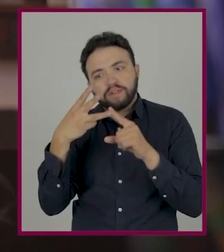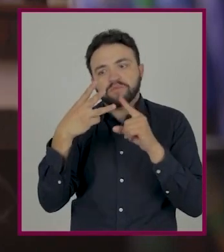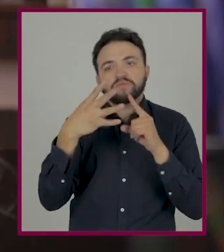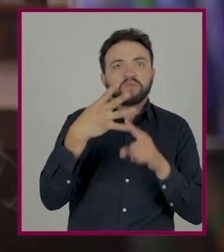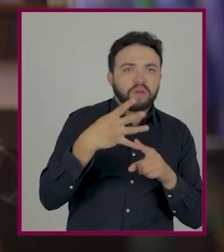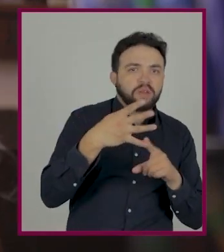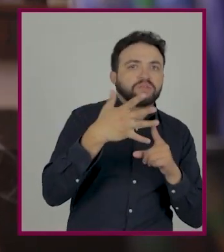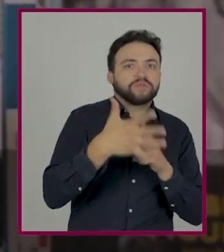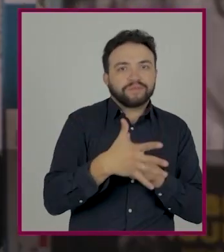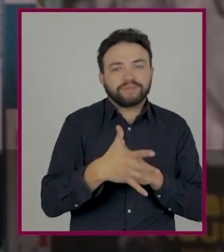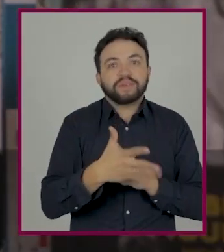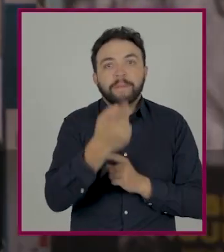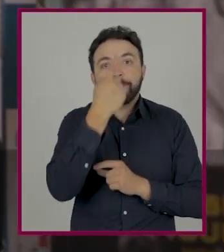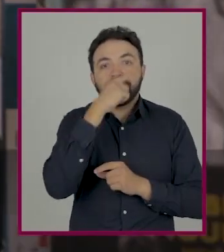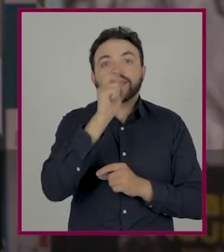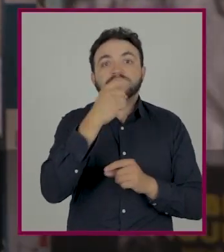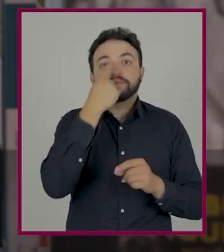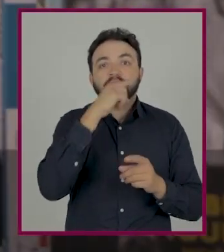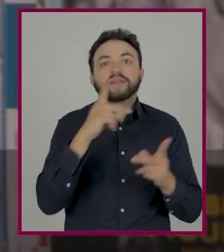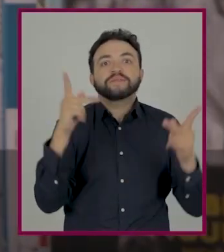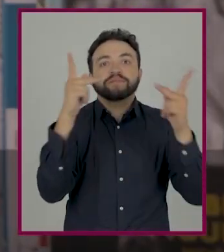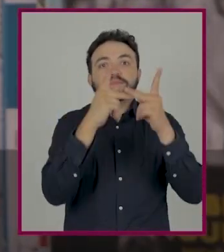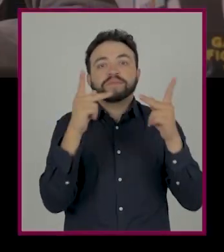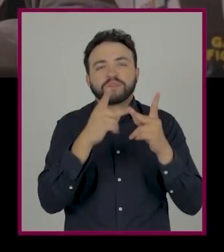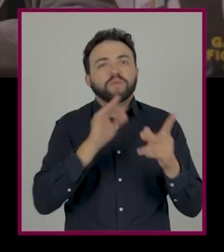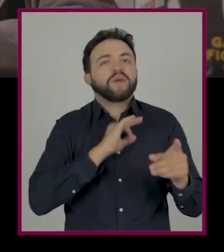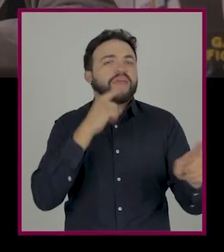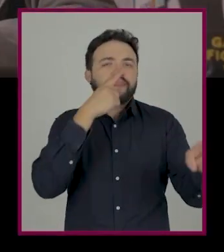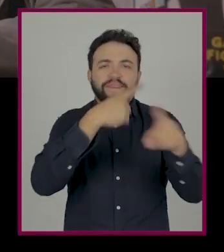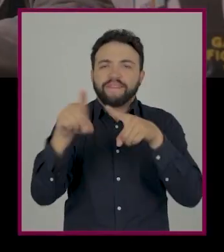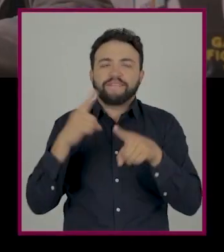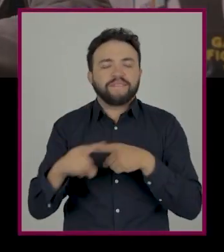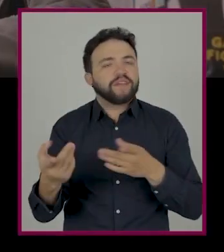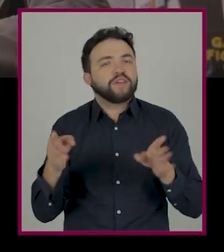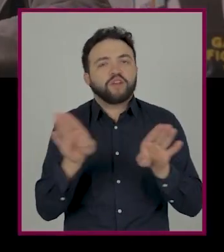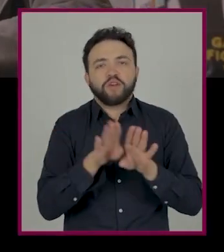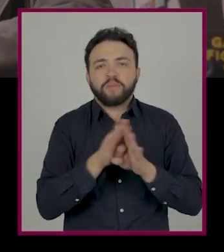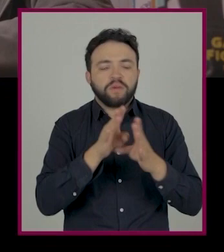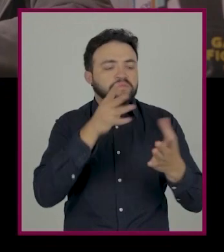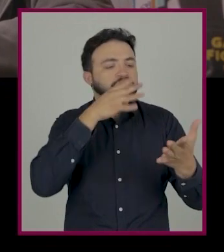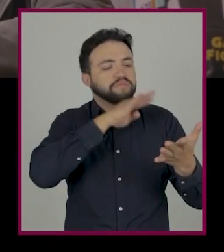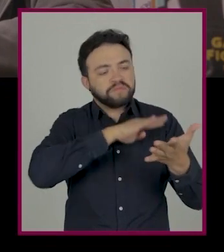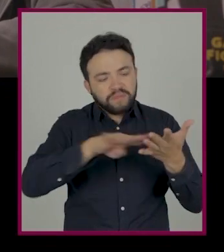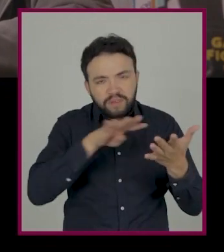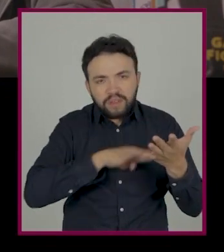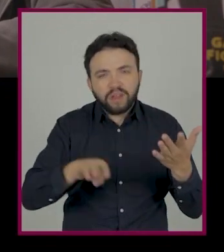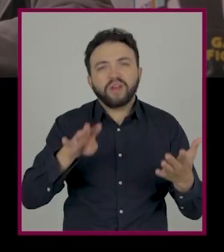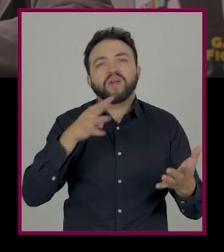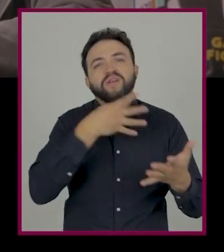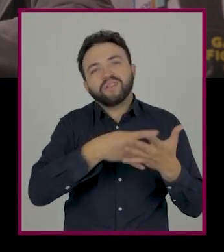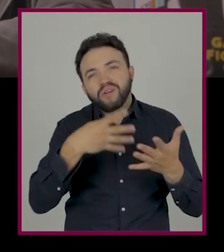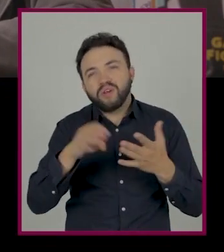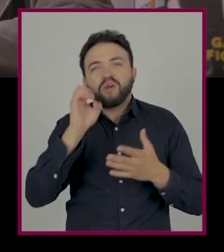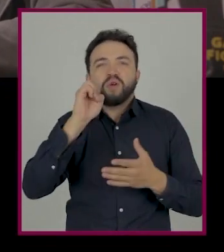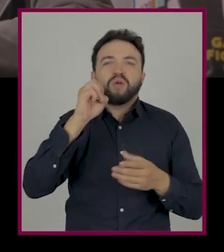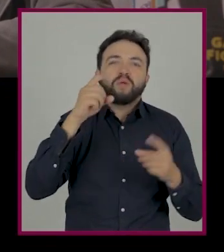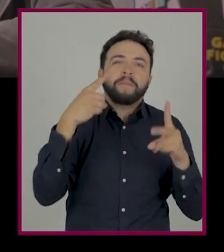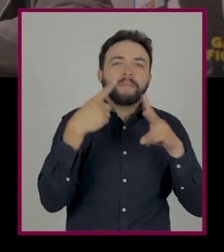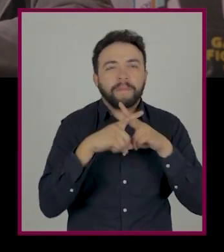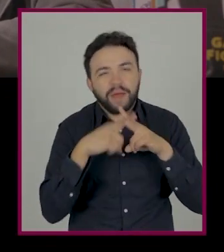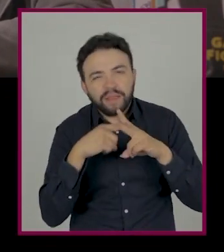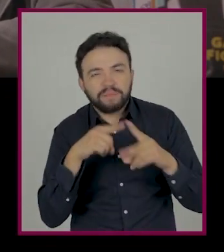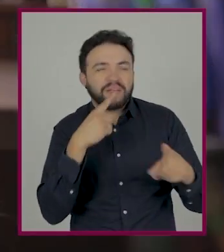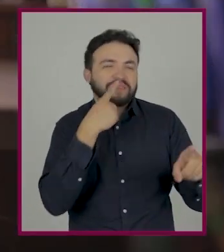3 círculos. Por eso sirve para comparar datos. Se puede utilizar en diferentes disciplinas, como ya vimos, desde la lingüística